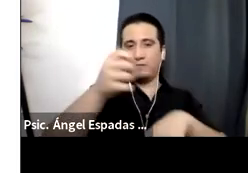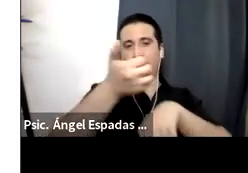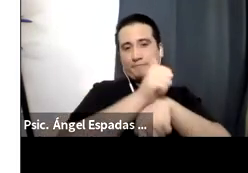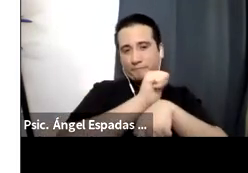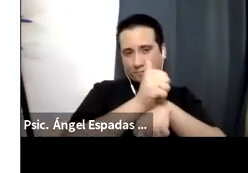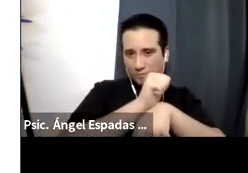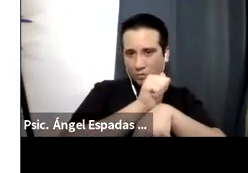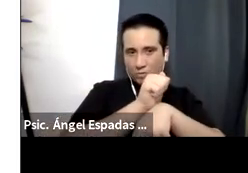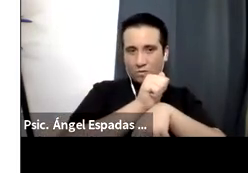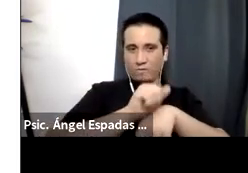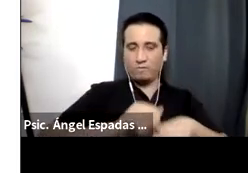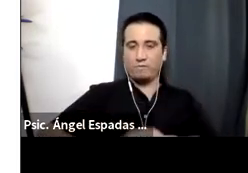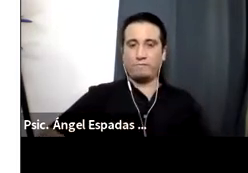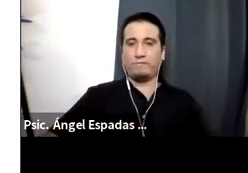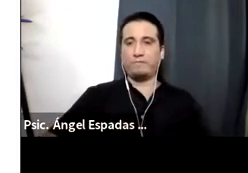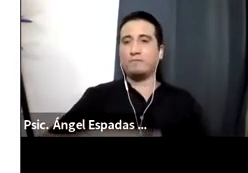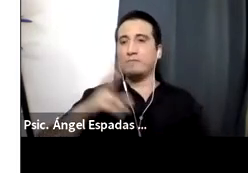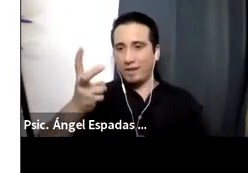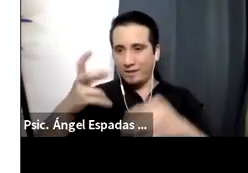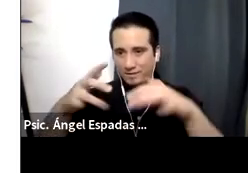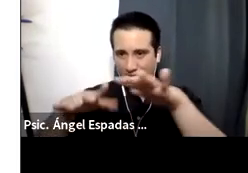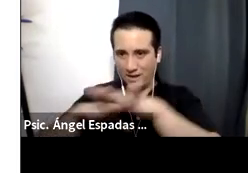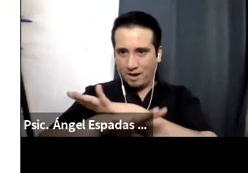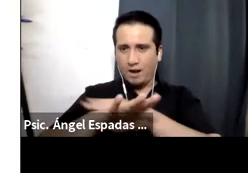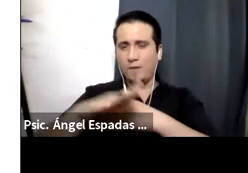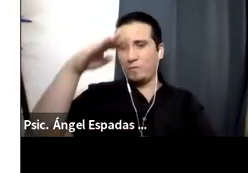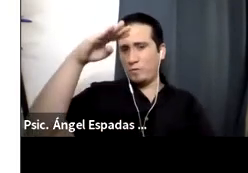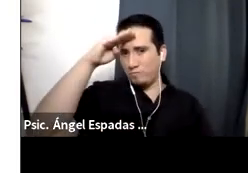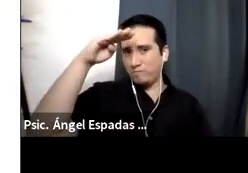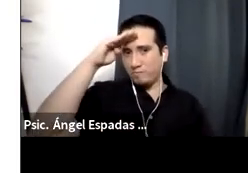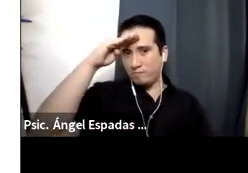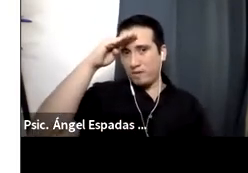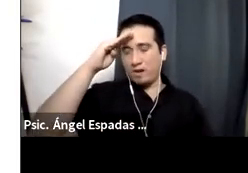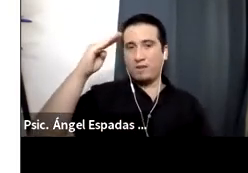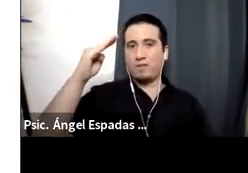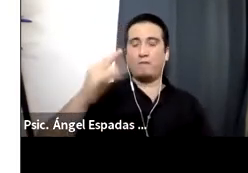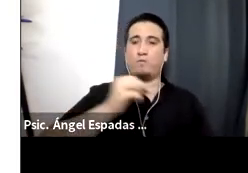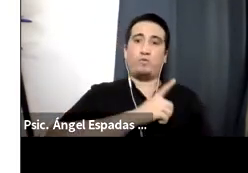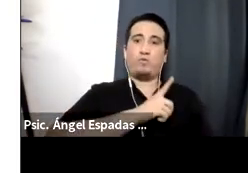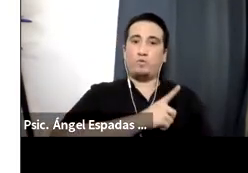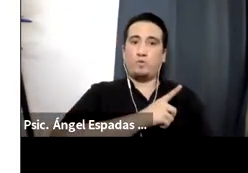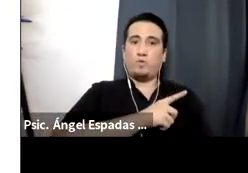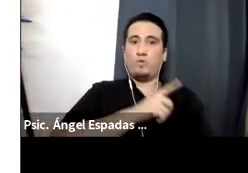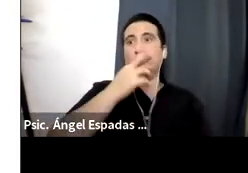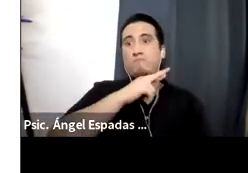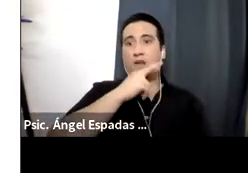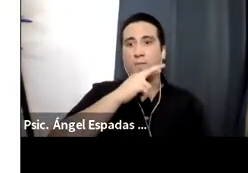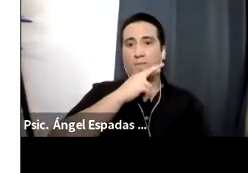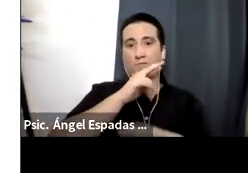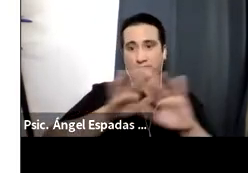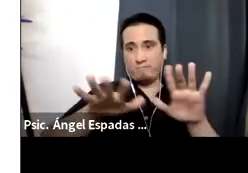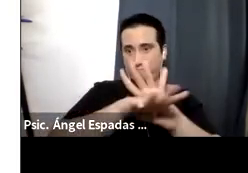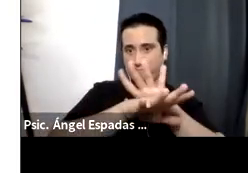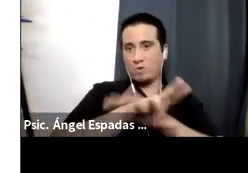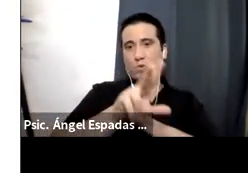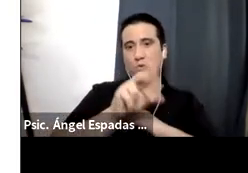vehículos privados. Entonces, este cambio de mentalidad, ¿no? Pues no nada más es de un día al otro, sino que